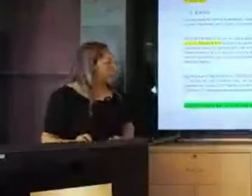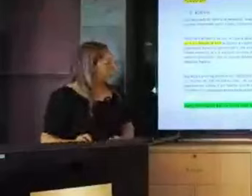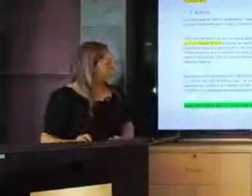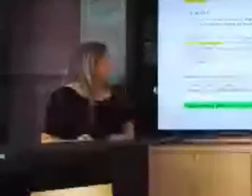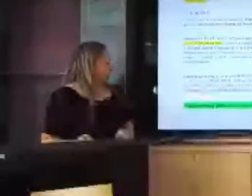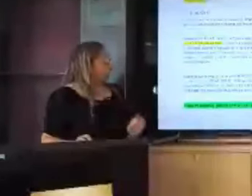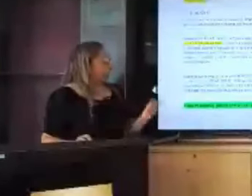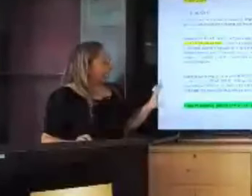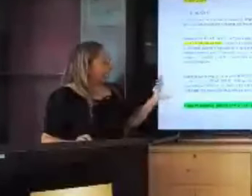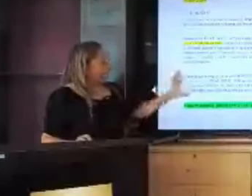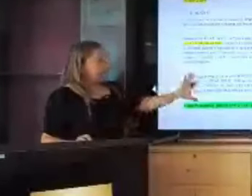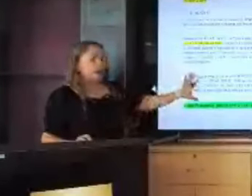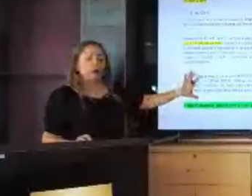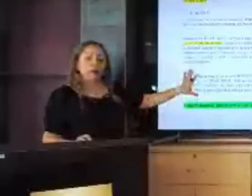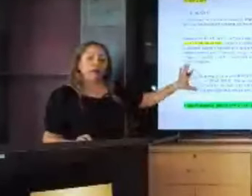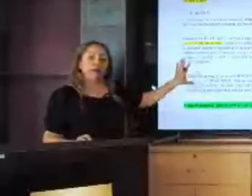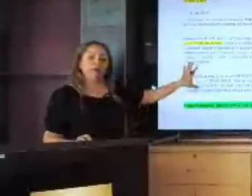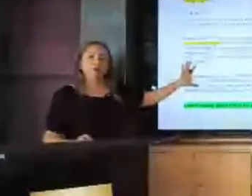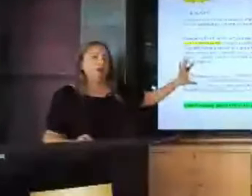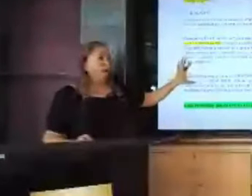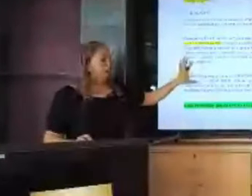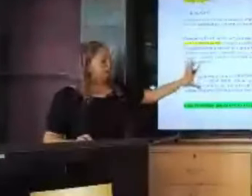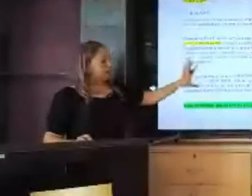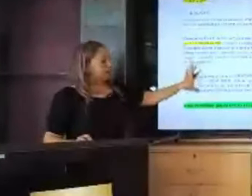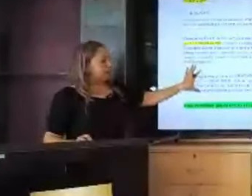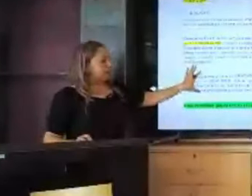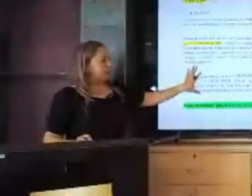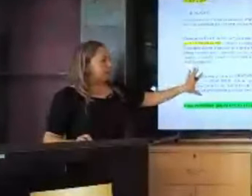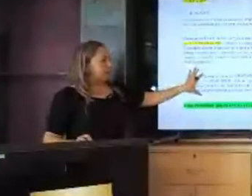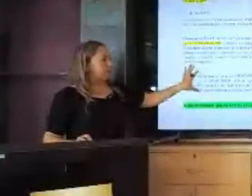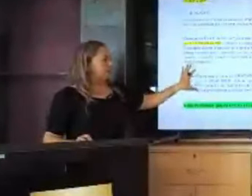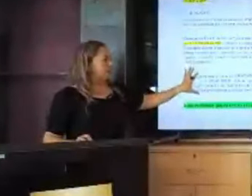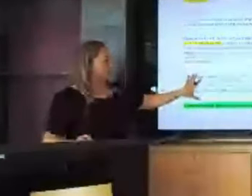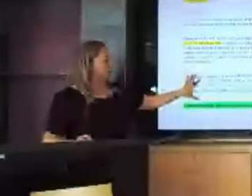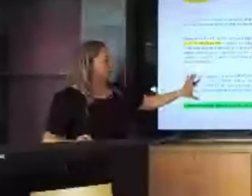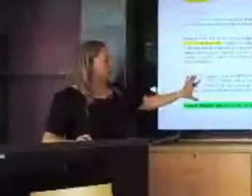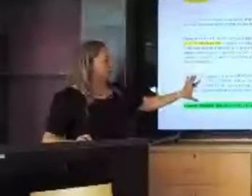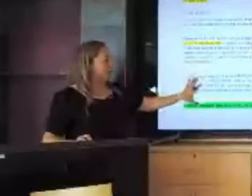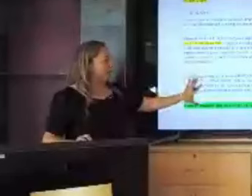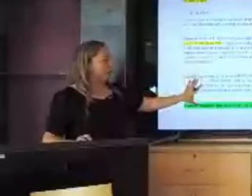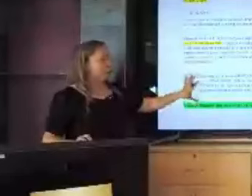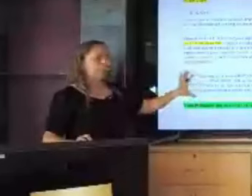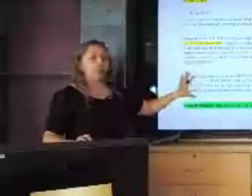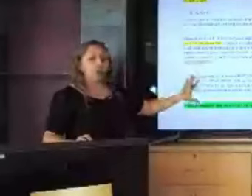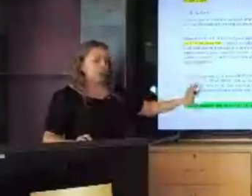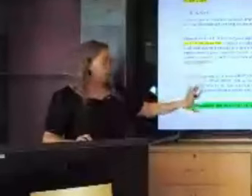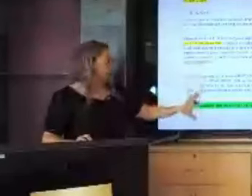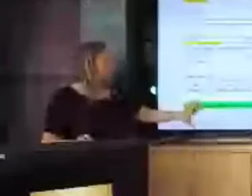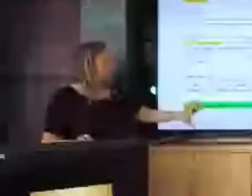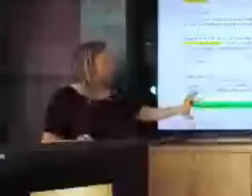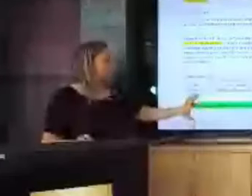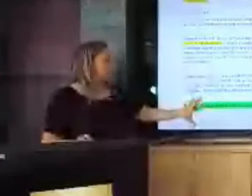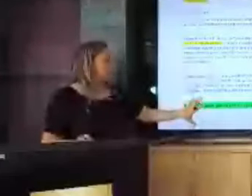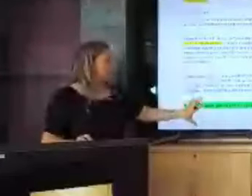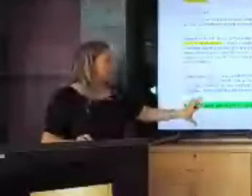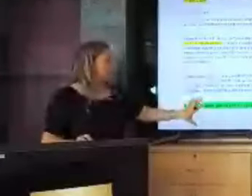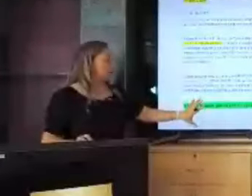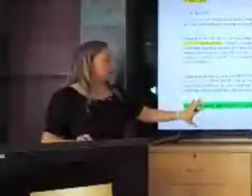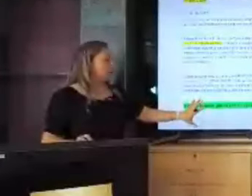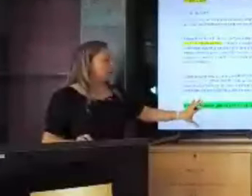35.451.000 pesos. Aquí, a estas fechas, ya nos determinan un daño patrimonial, y ese